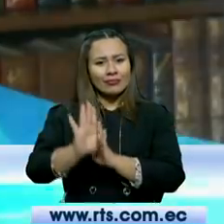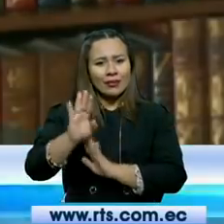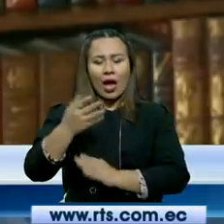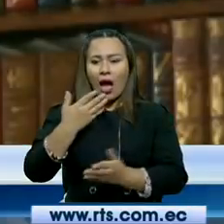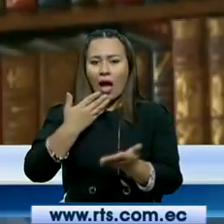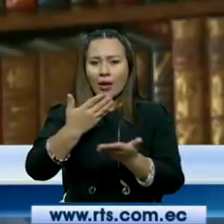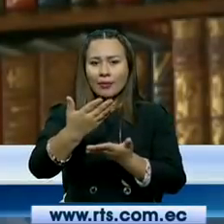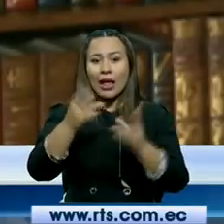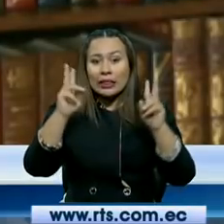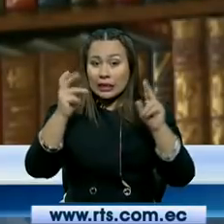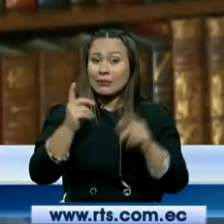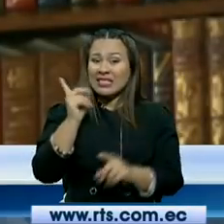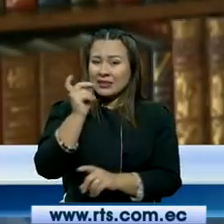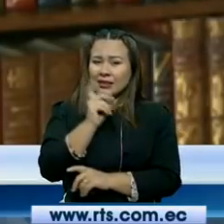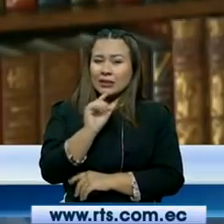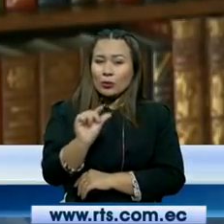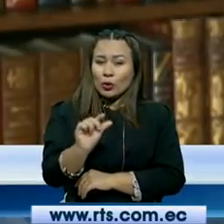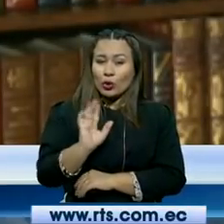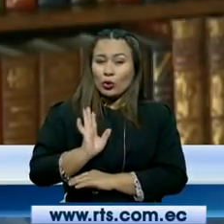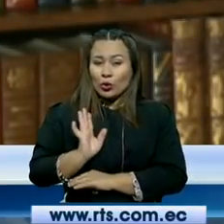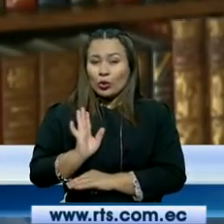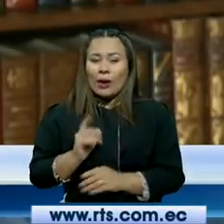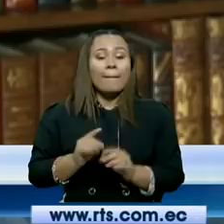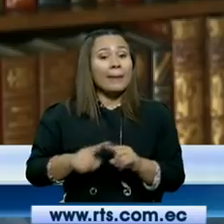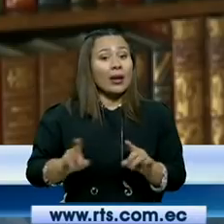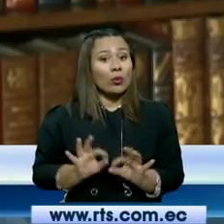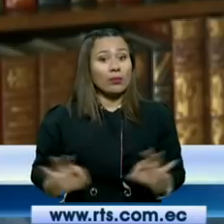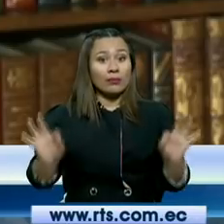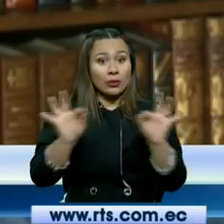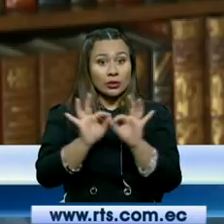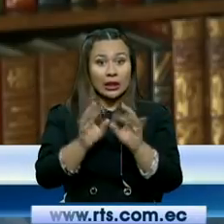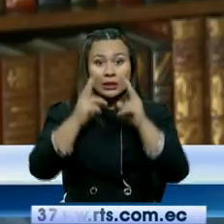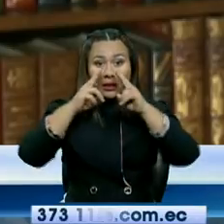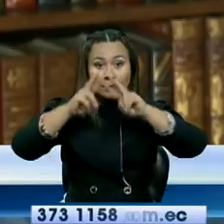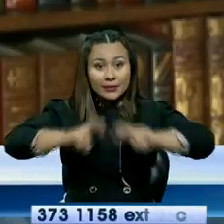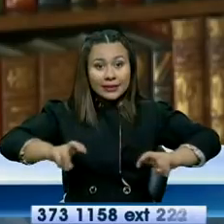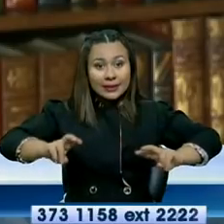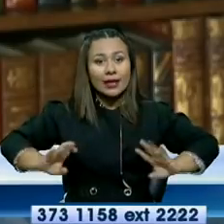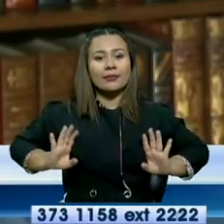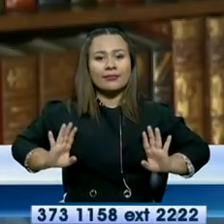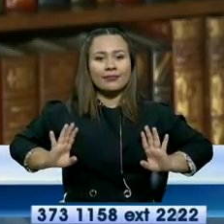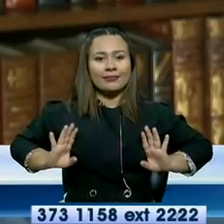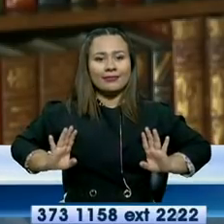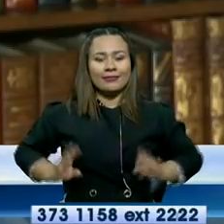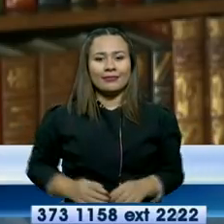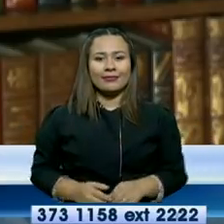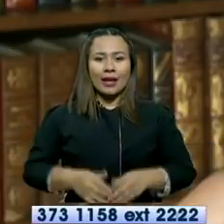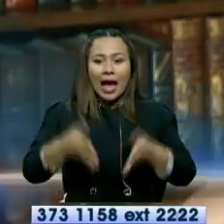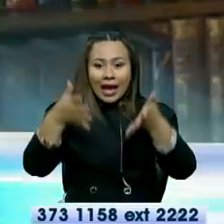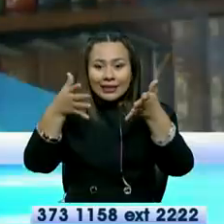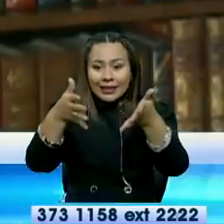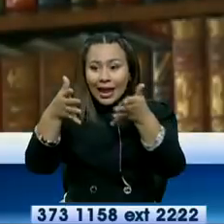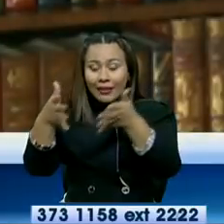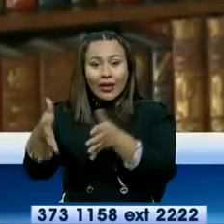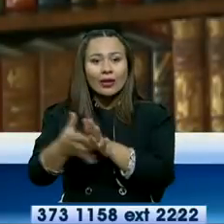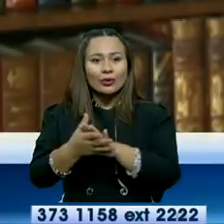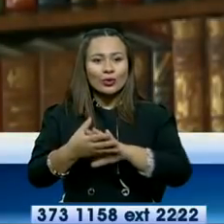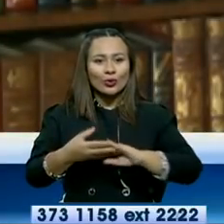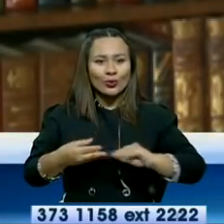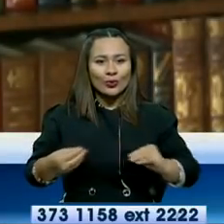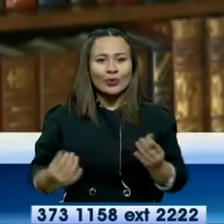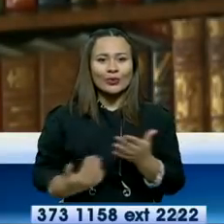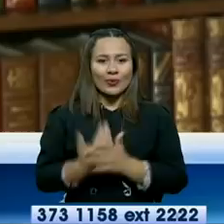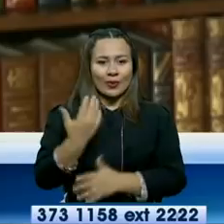temas delicados, importantes, las preferencias generalizadas, y que están pendientes aún, que están pendientes de su